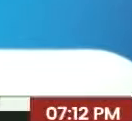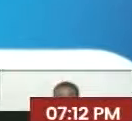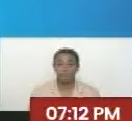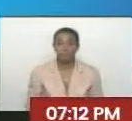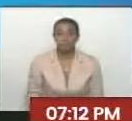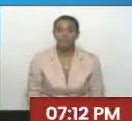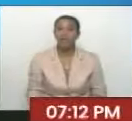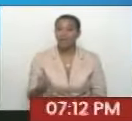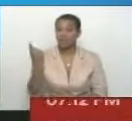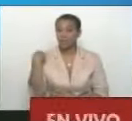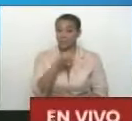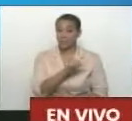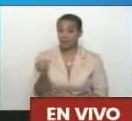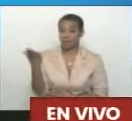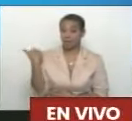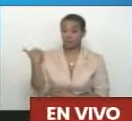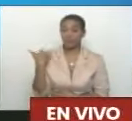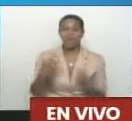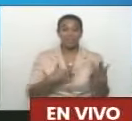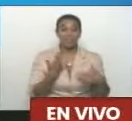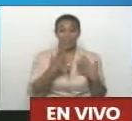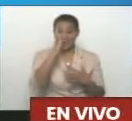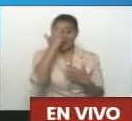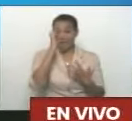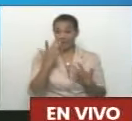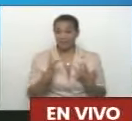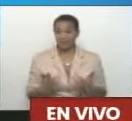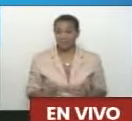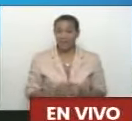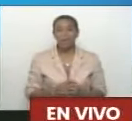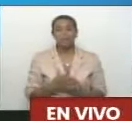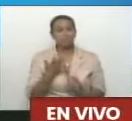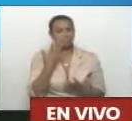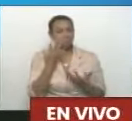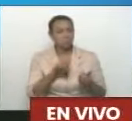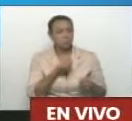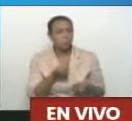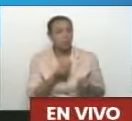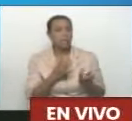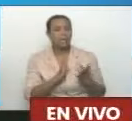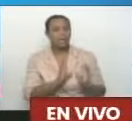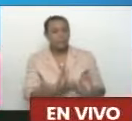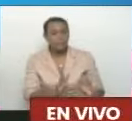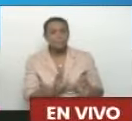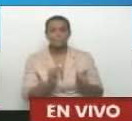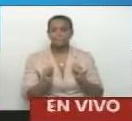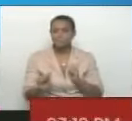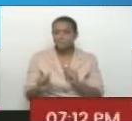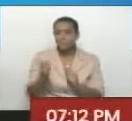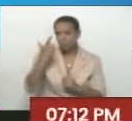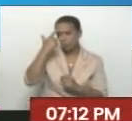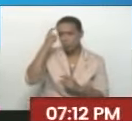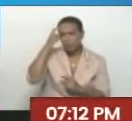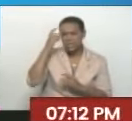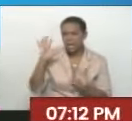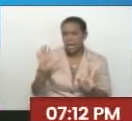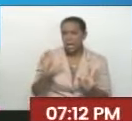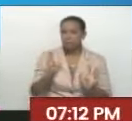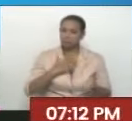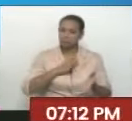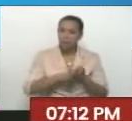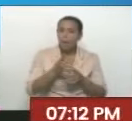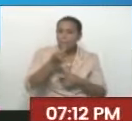de actividades con el carnaval que nos permitió tener unos días de